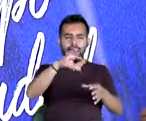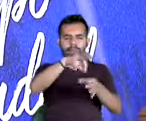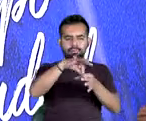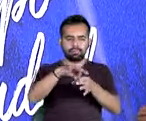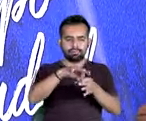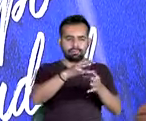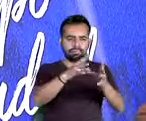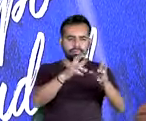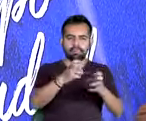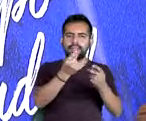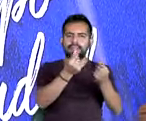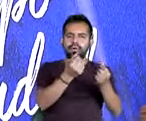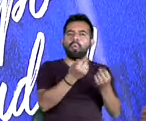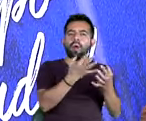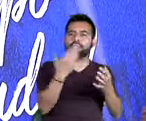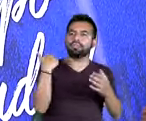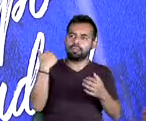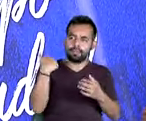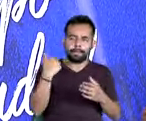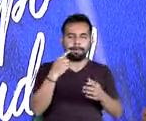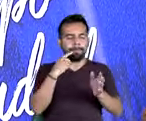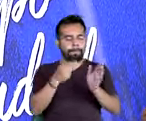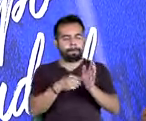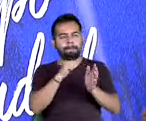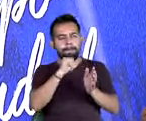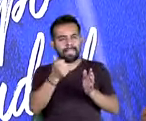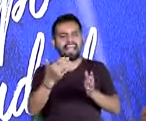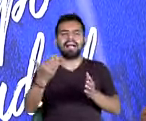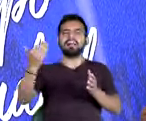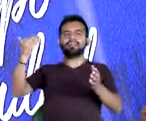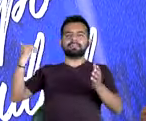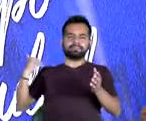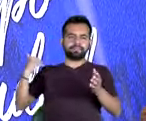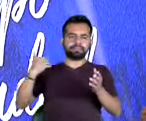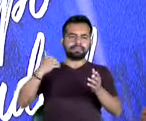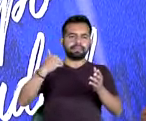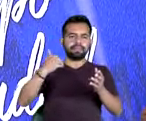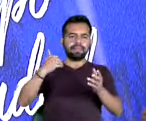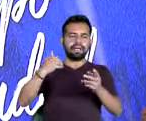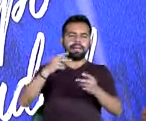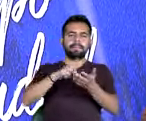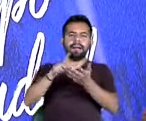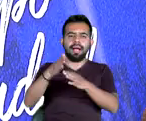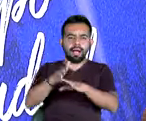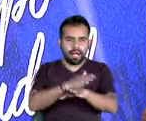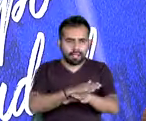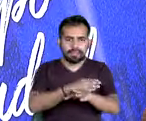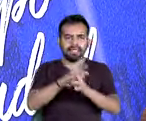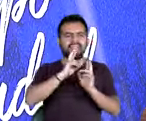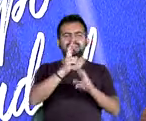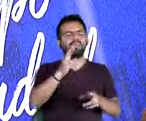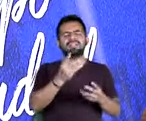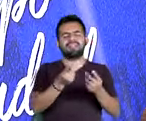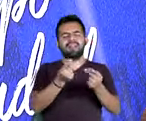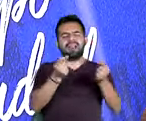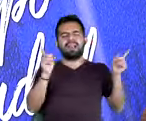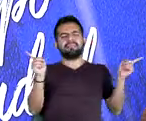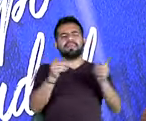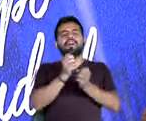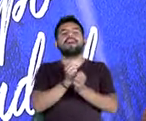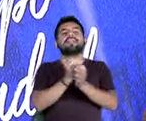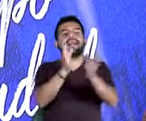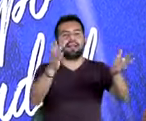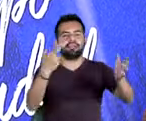contrastado con eventuales anticipos, ¿no es cierto?, mirar toda una parte global. Entonces nos han dado respuestas muy parciales. A este